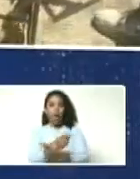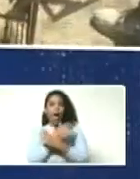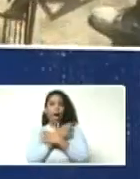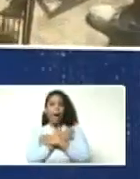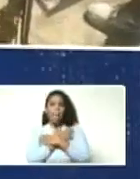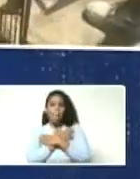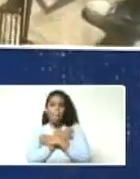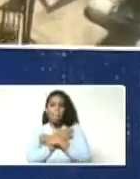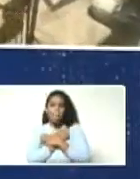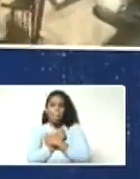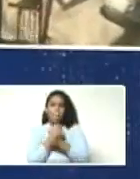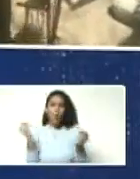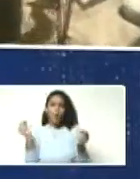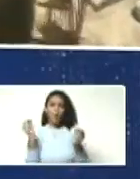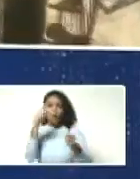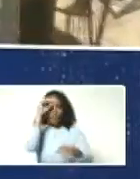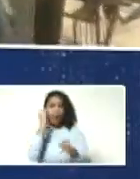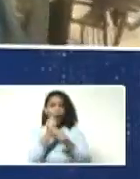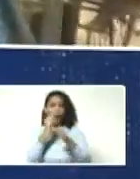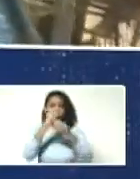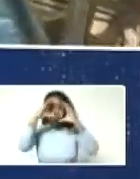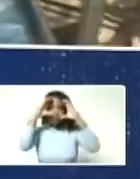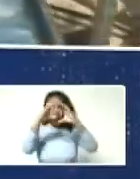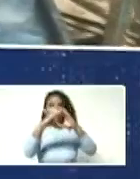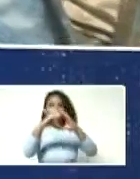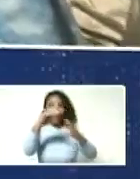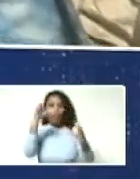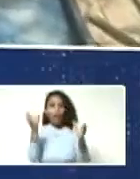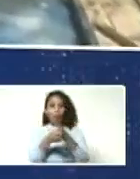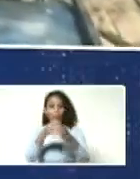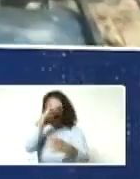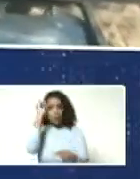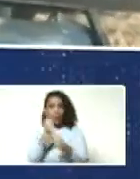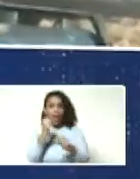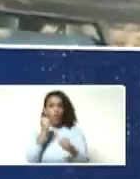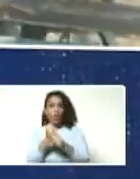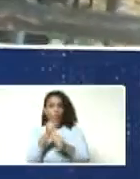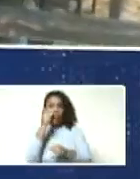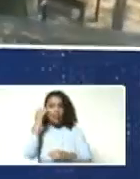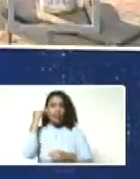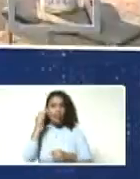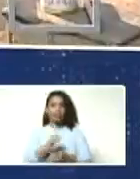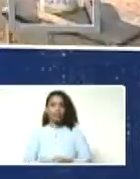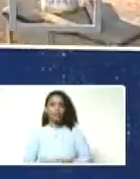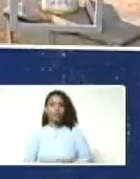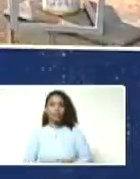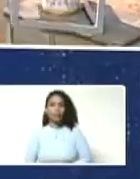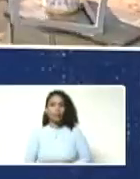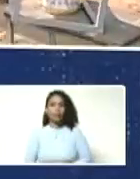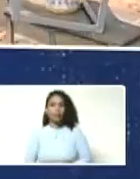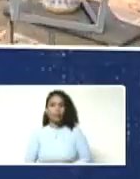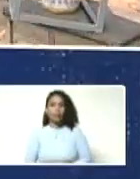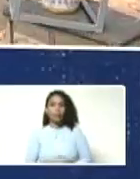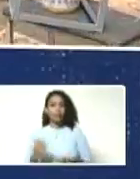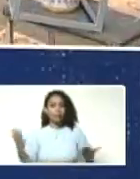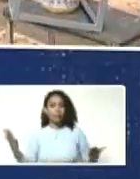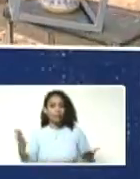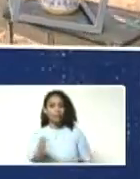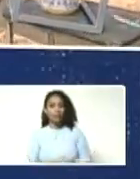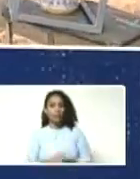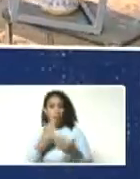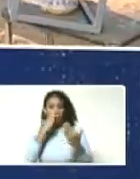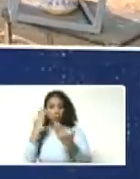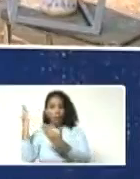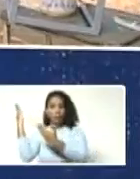amoroso, el trabajo dedicado de la clase obrera, del trabajador, de la trabajadora. ¿Ah? Miren,